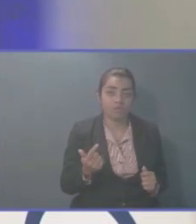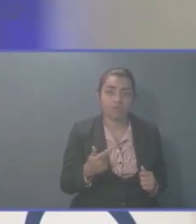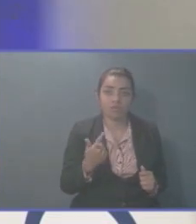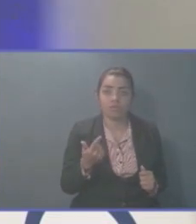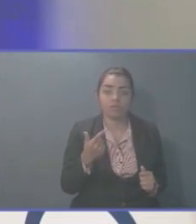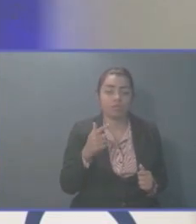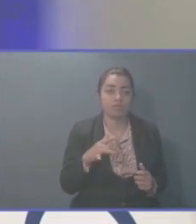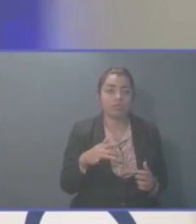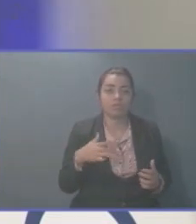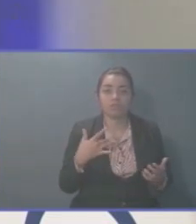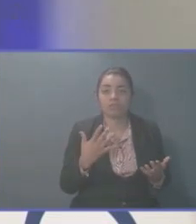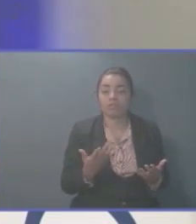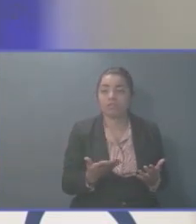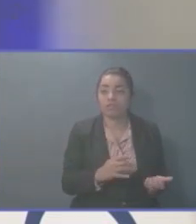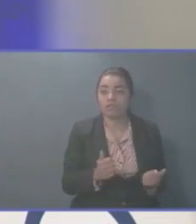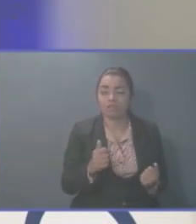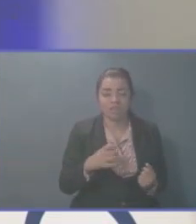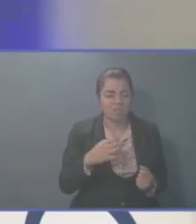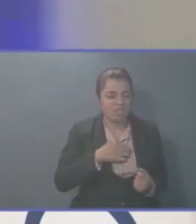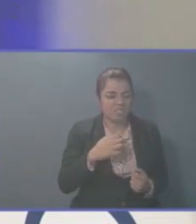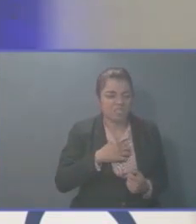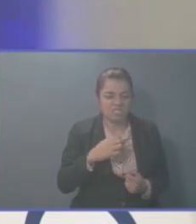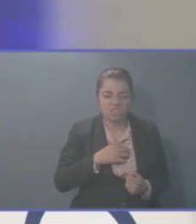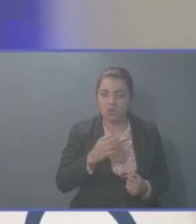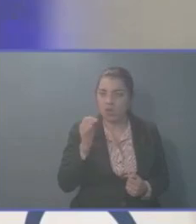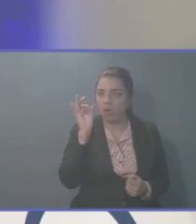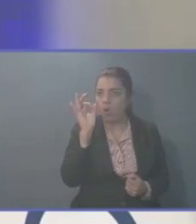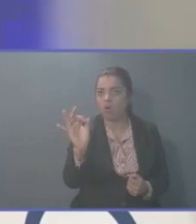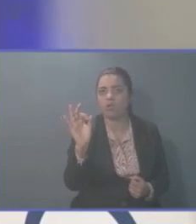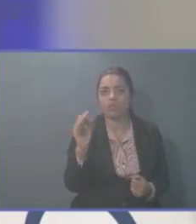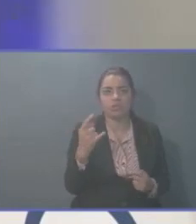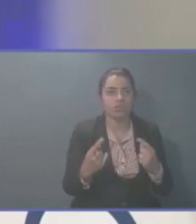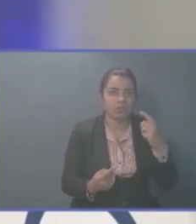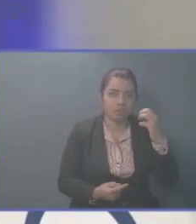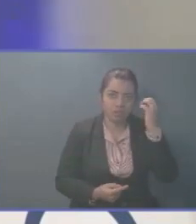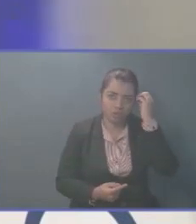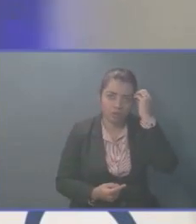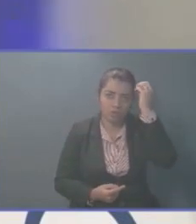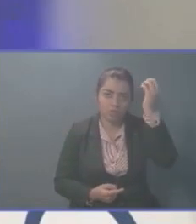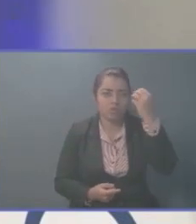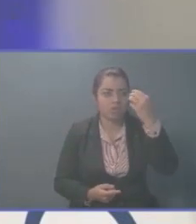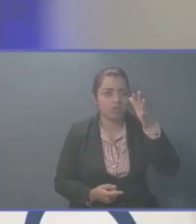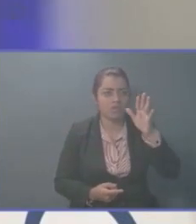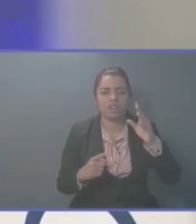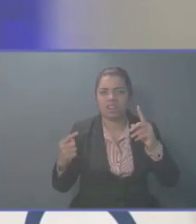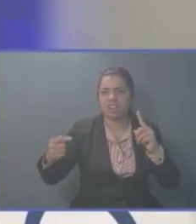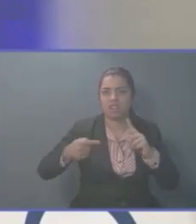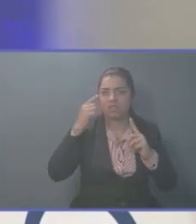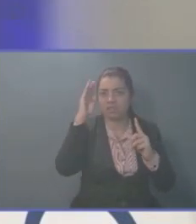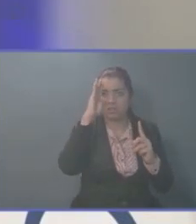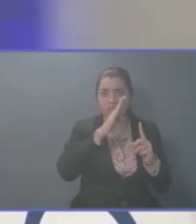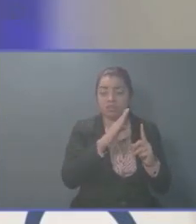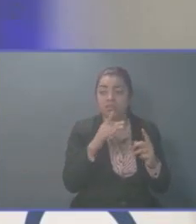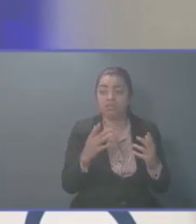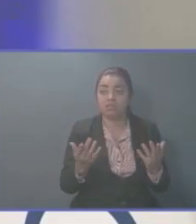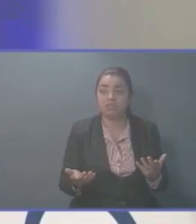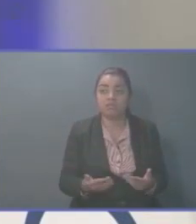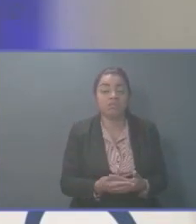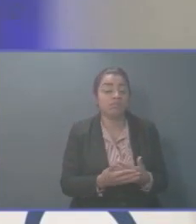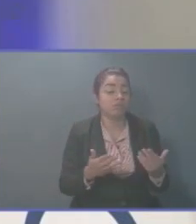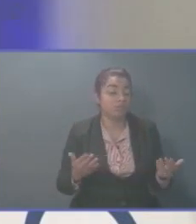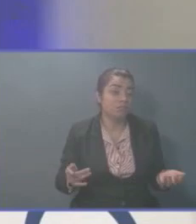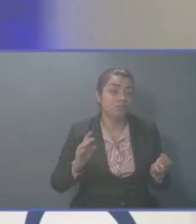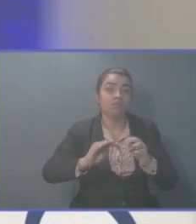ese sentimiento de odio, de que no se respetan las opiniones diferentes, se va cada vez agudizando, y lo